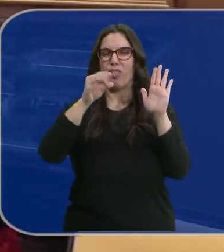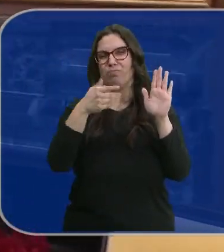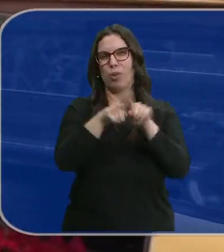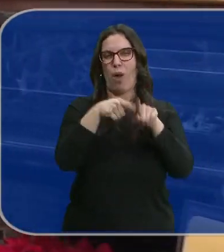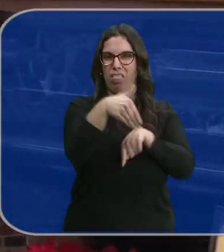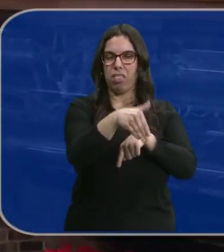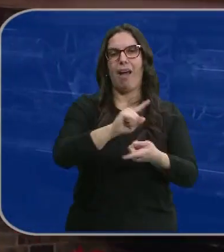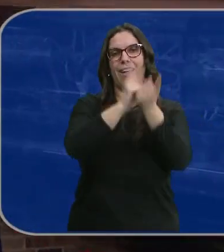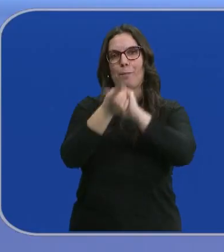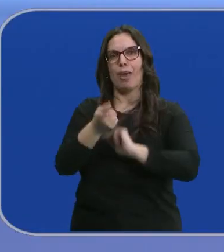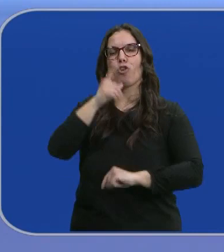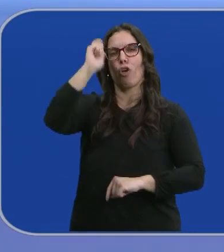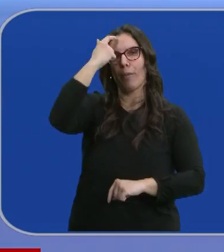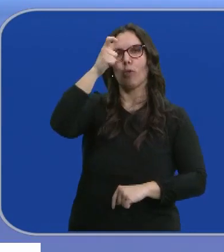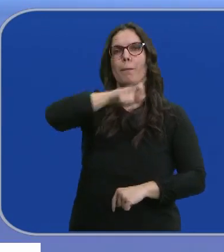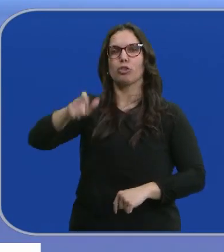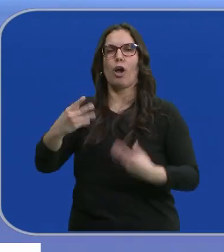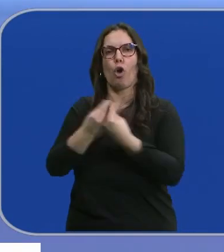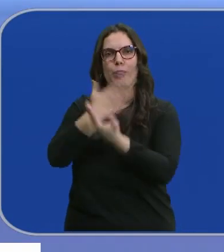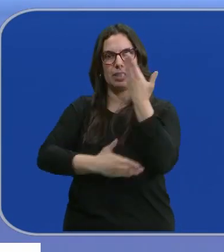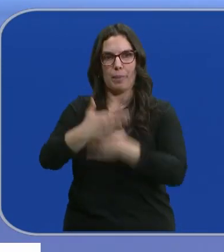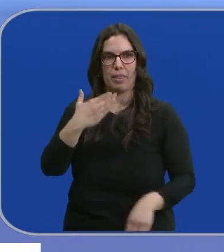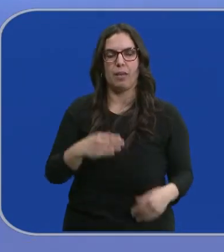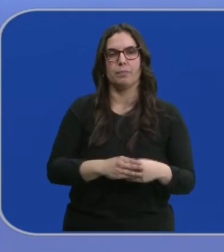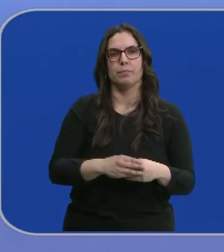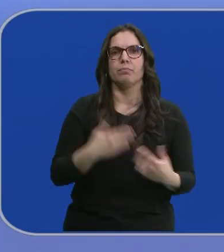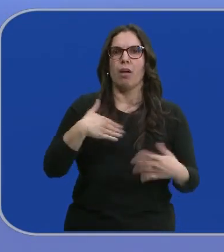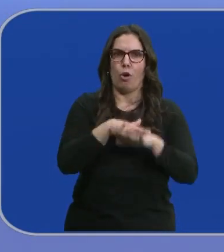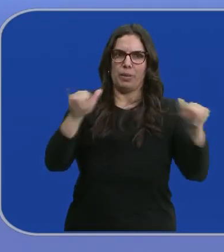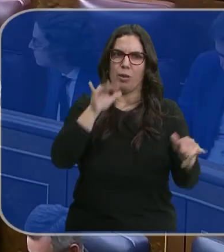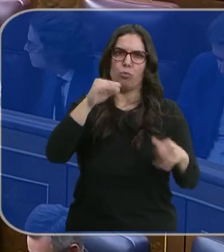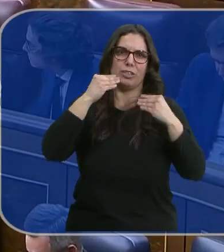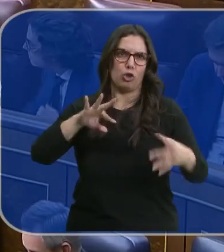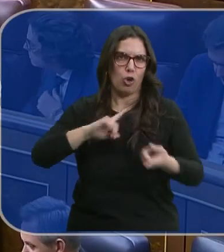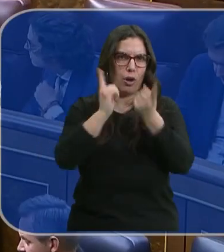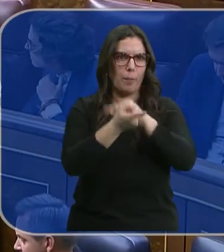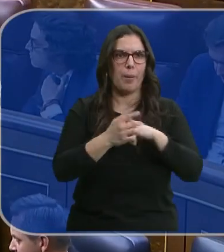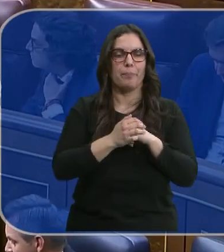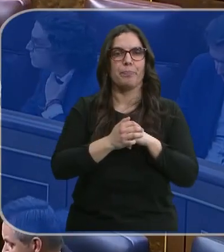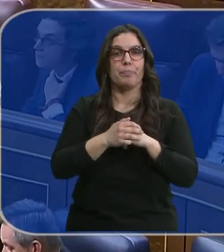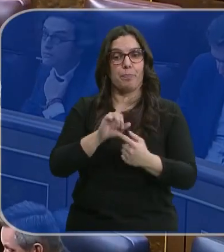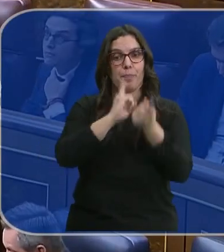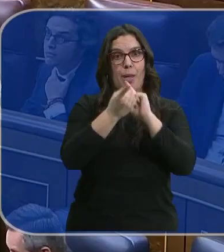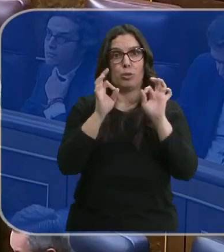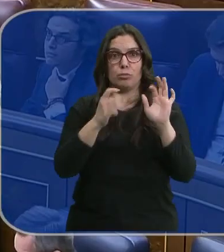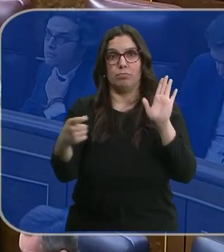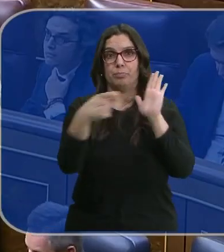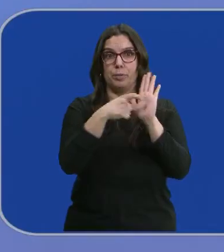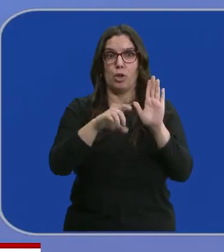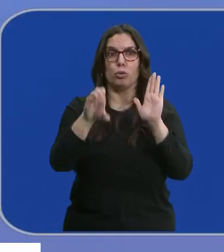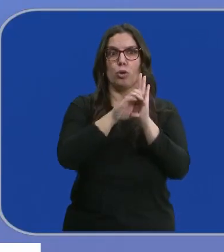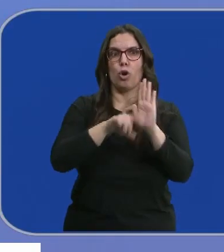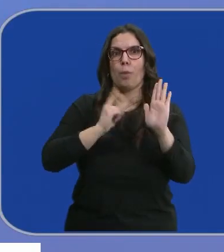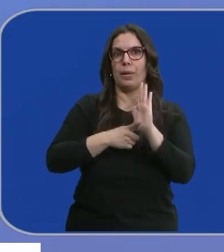por personas con discapacidad. Una reforma que salda una deuda simbólica. Un cambio histórico. La unidad ante este cambio constitucional no es